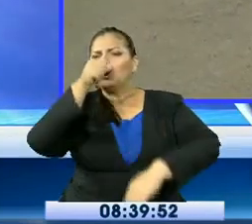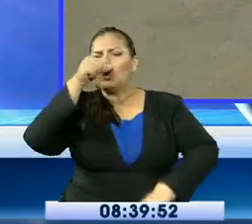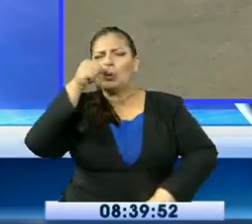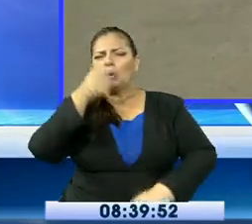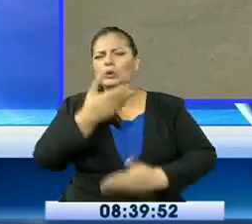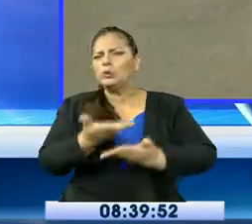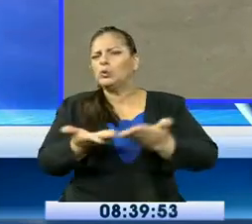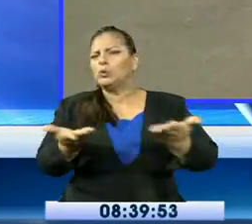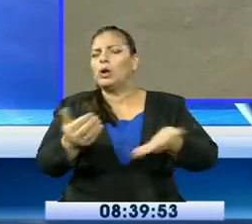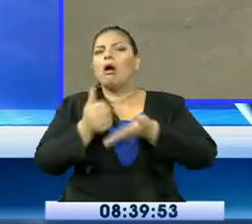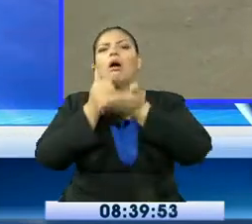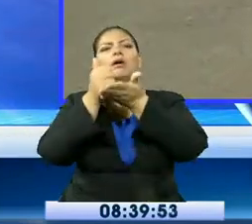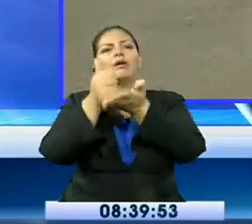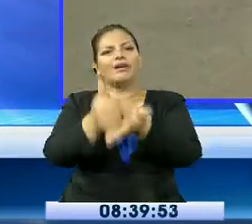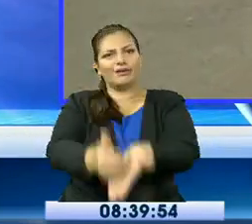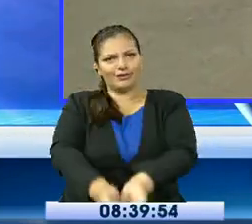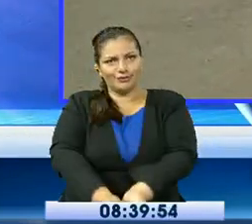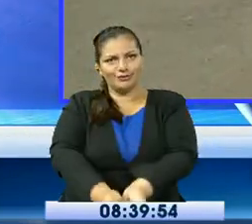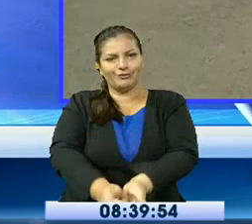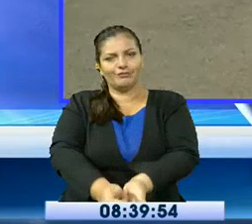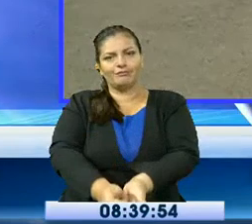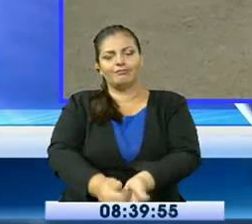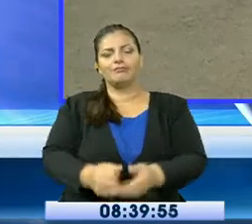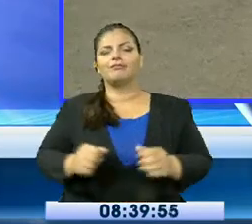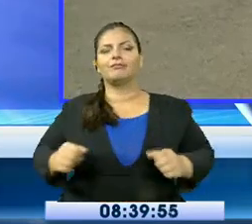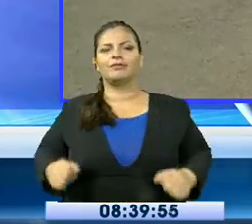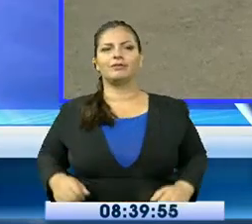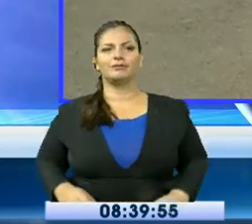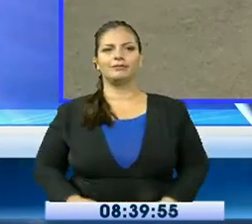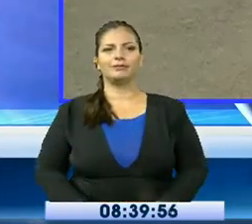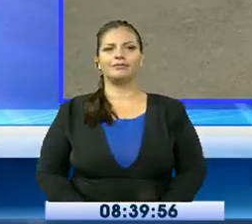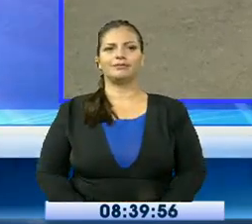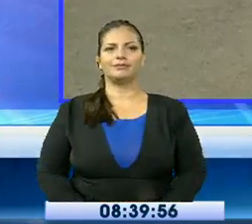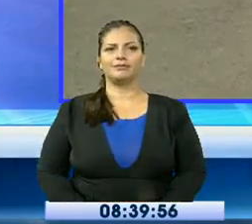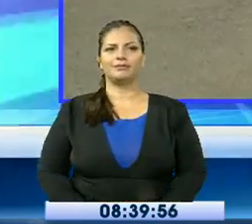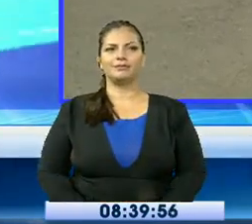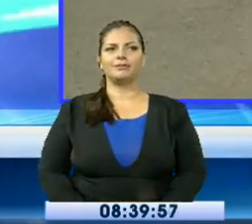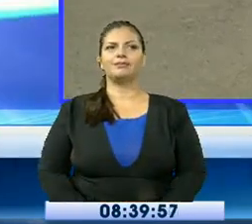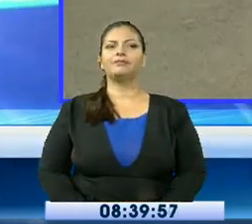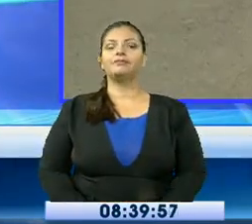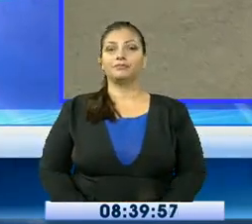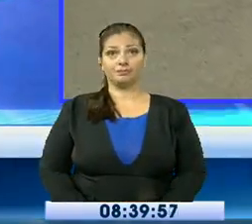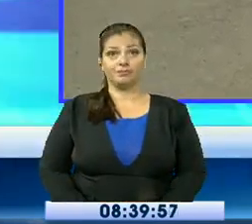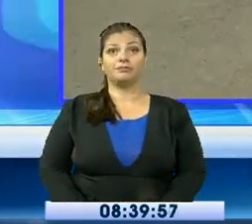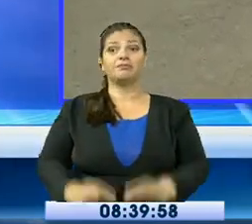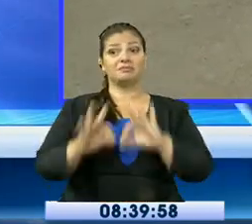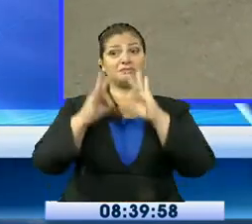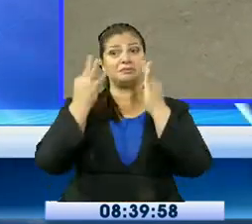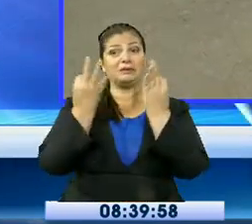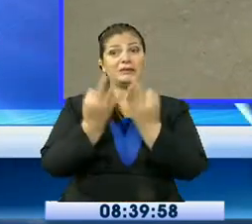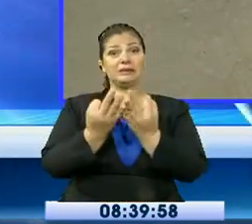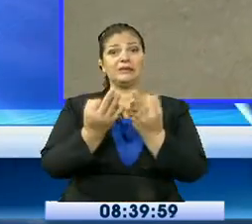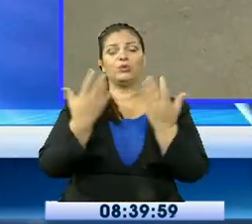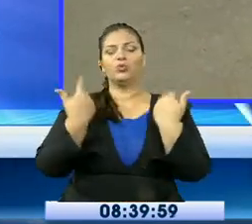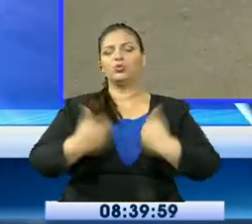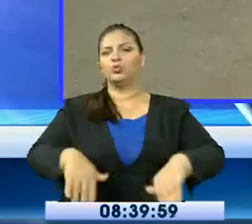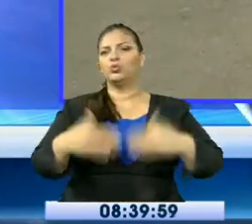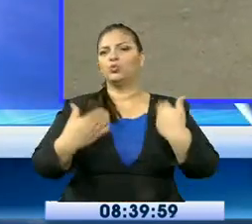sector en materia de seguridad sino trabajar con las familias que se encuentran seriamente lesionadas por el azote de la